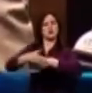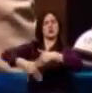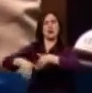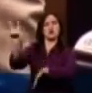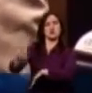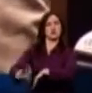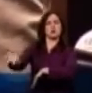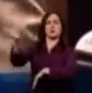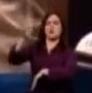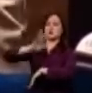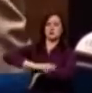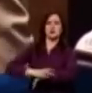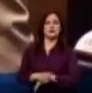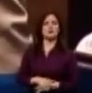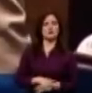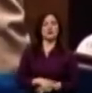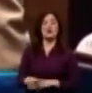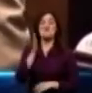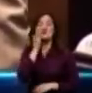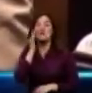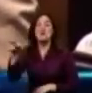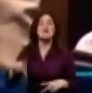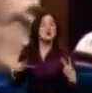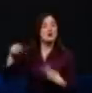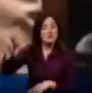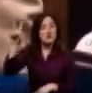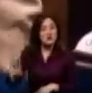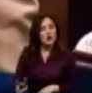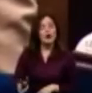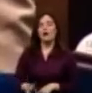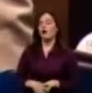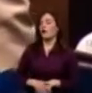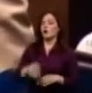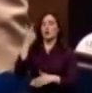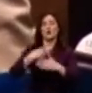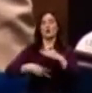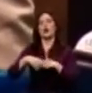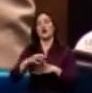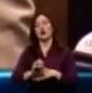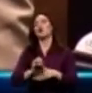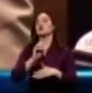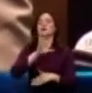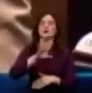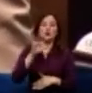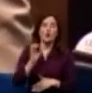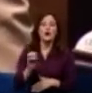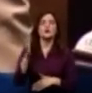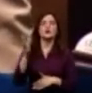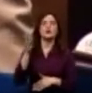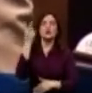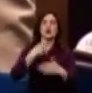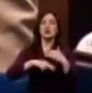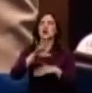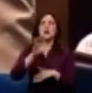sudamericano de Venezuela. Esas madres que hoy han perdido no menos